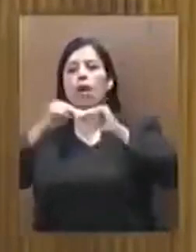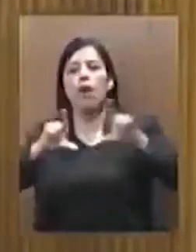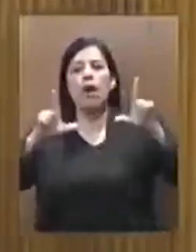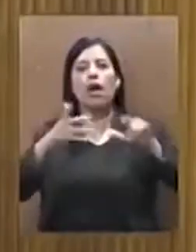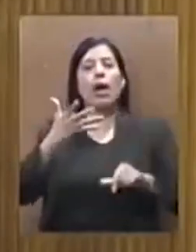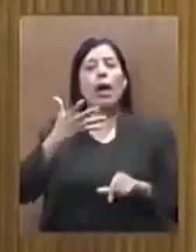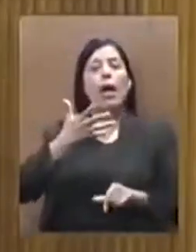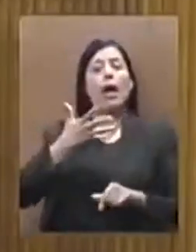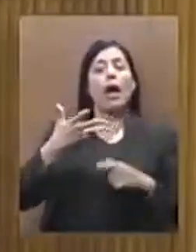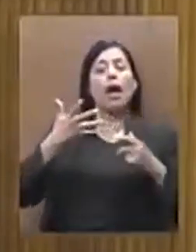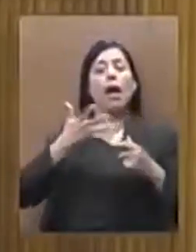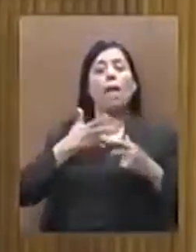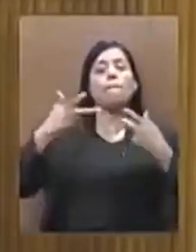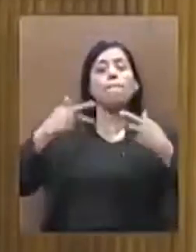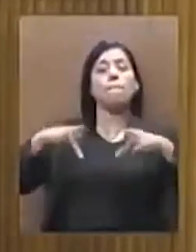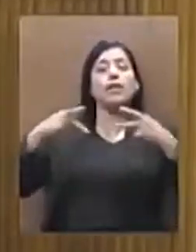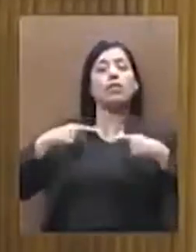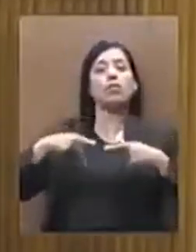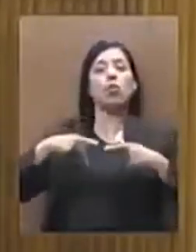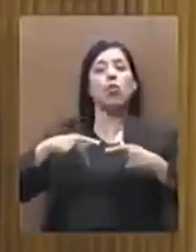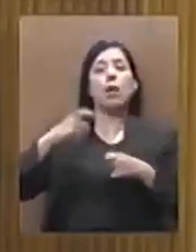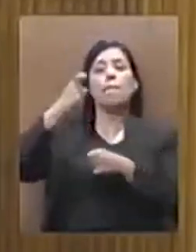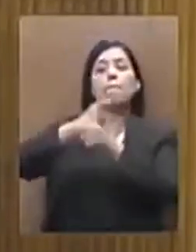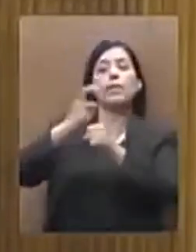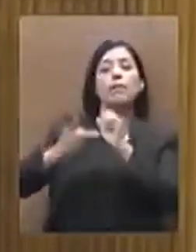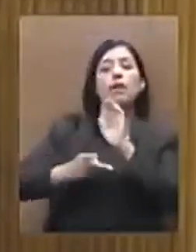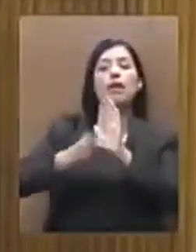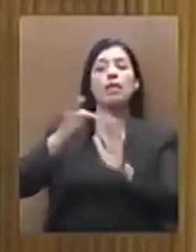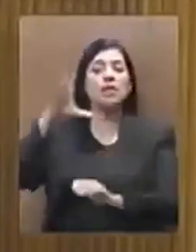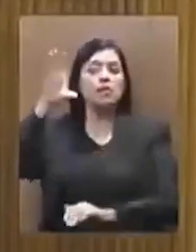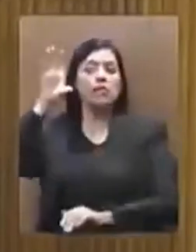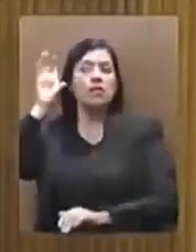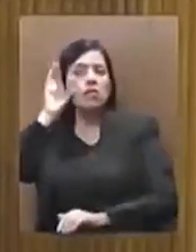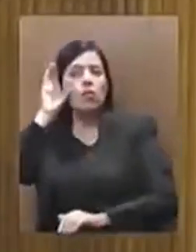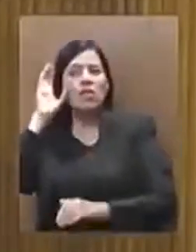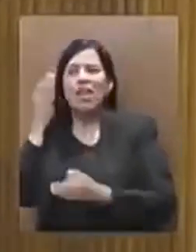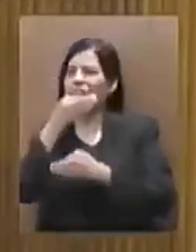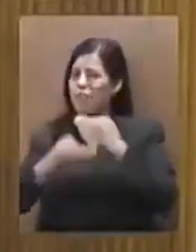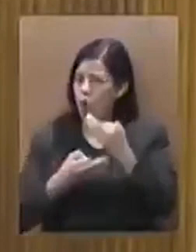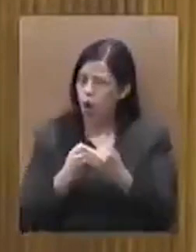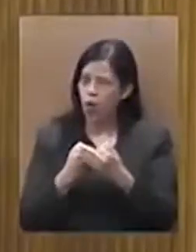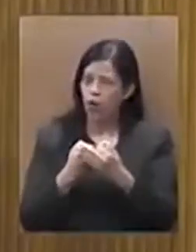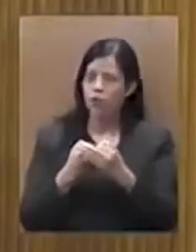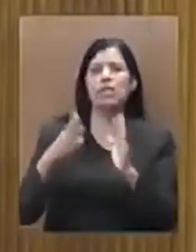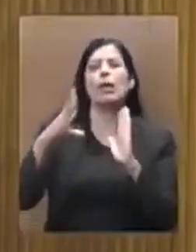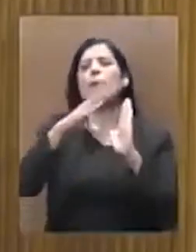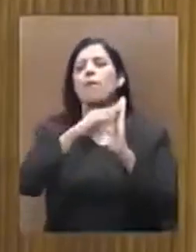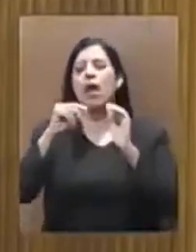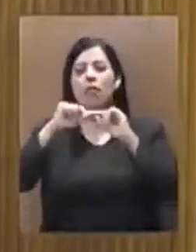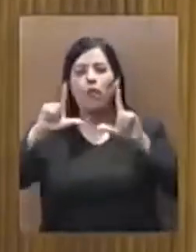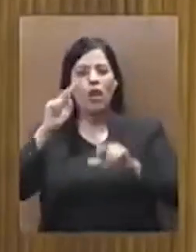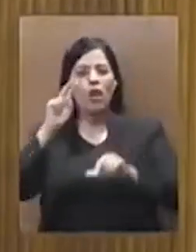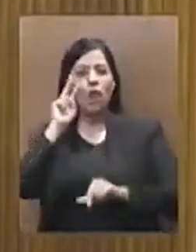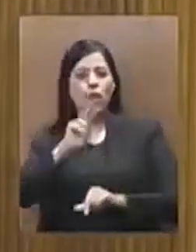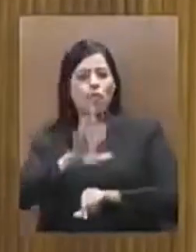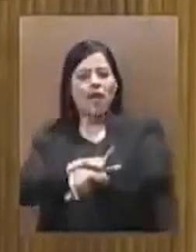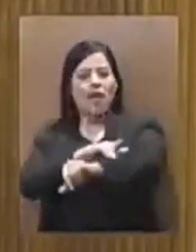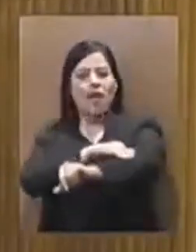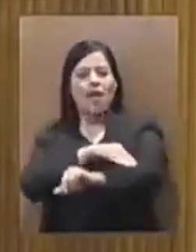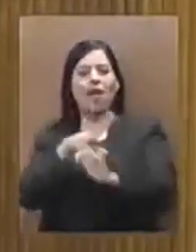hay personas que escuchan por primera vez todos y lo compartimos nos emocionamos